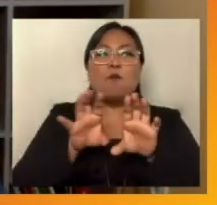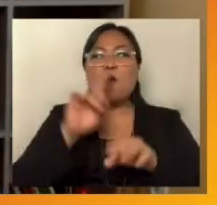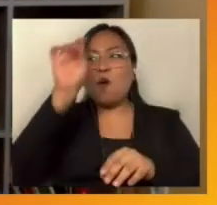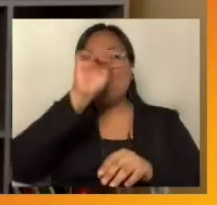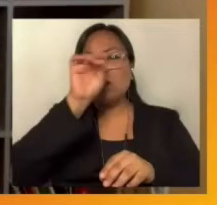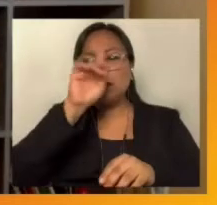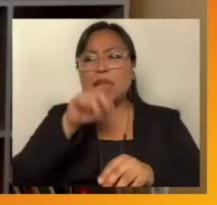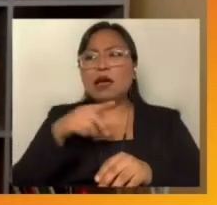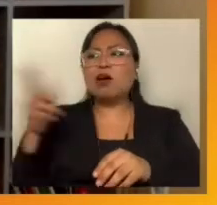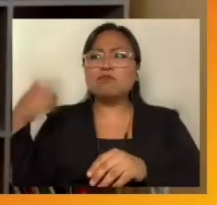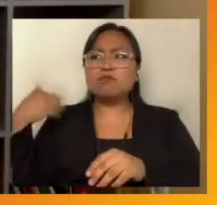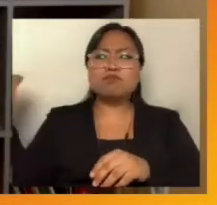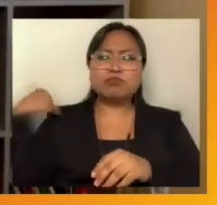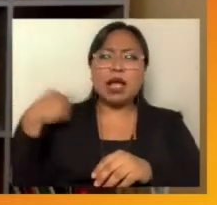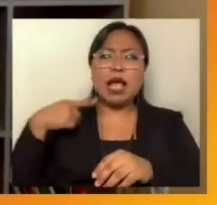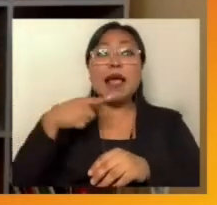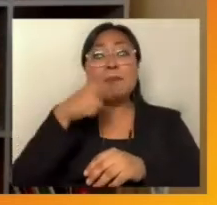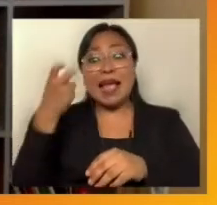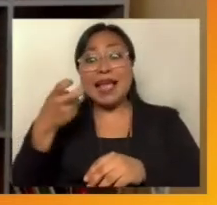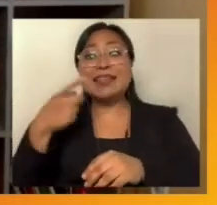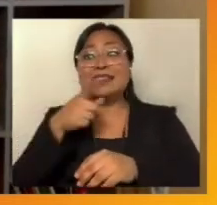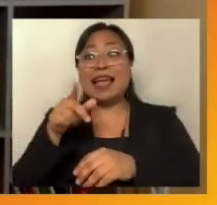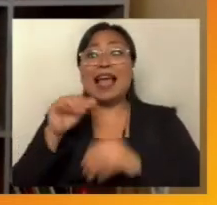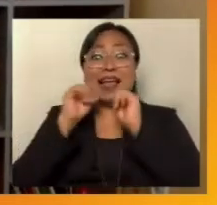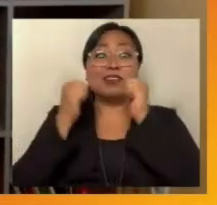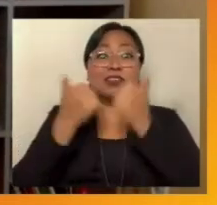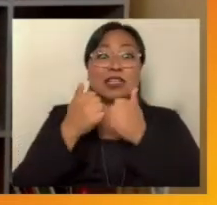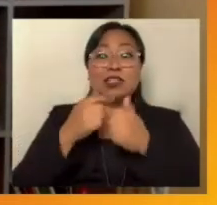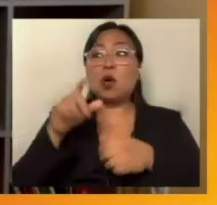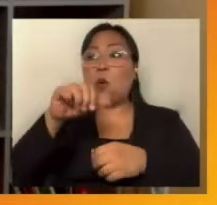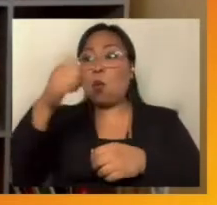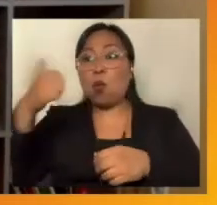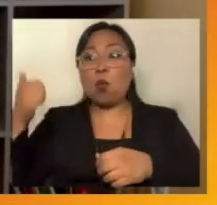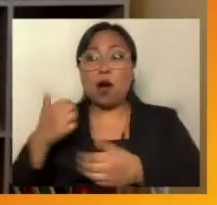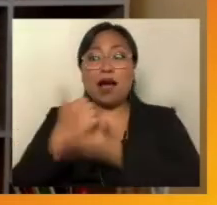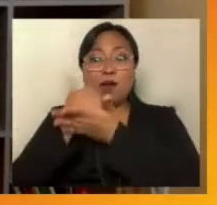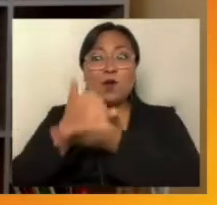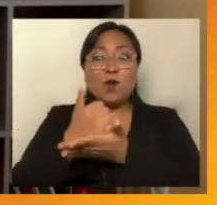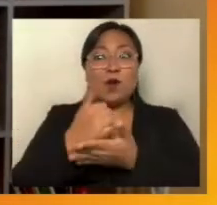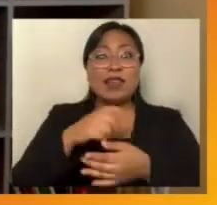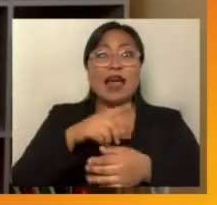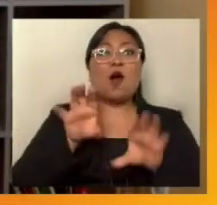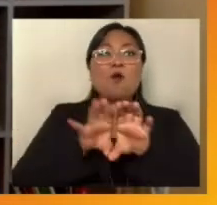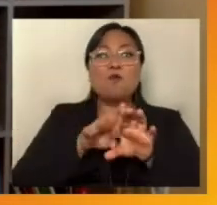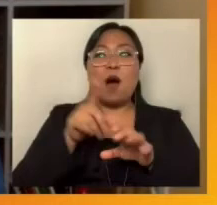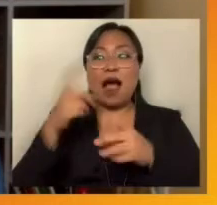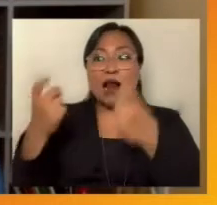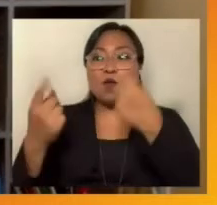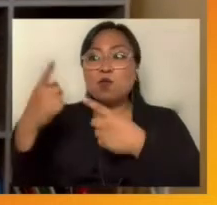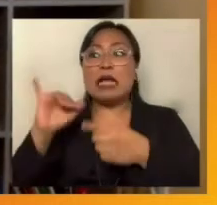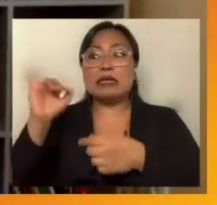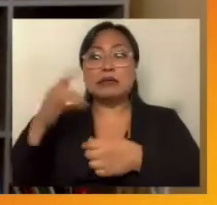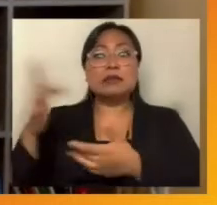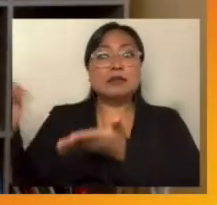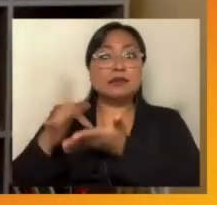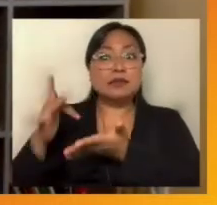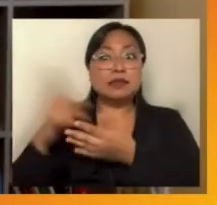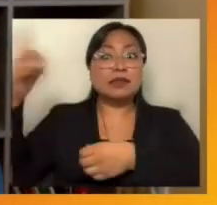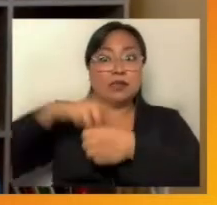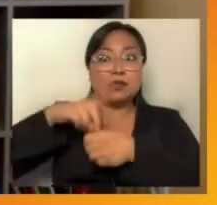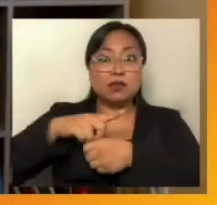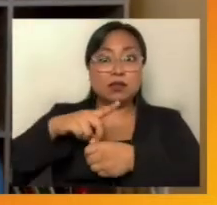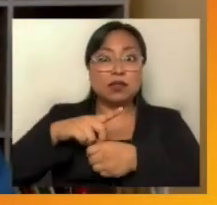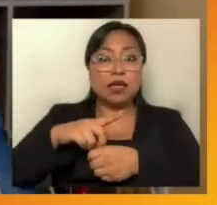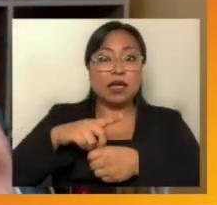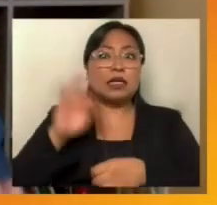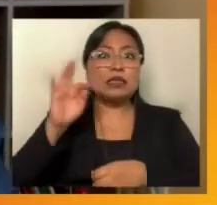comentar tu contenido de verdad se han dedicado a poner fondos para tu ONG? Posiblemente